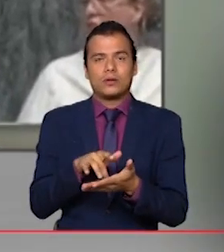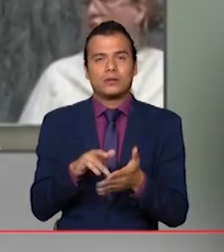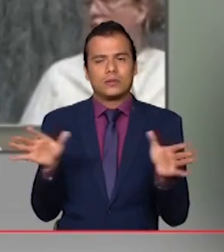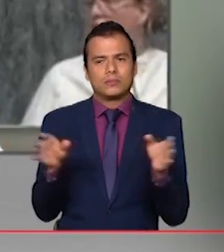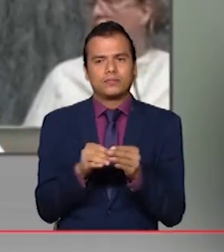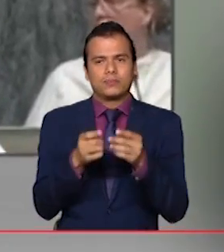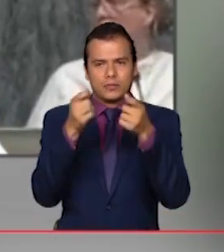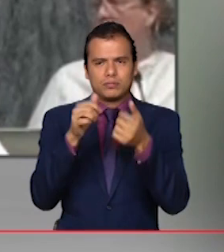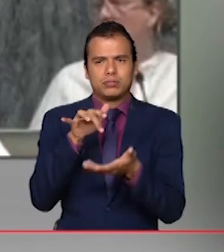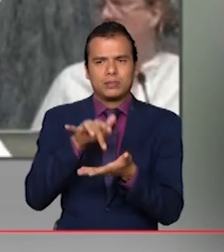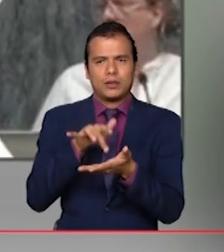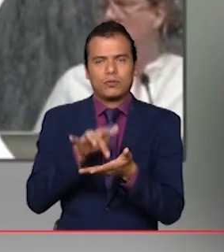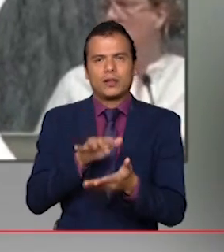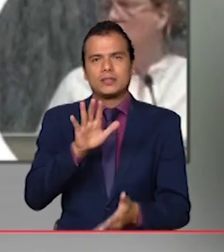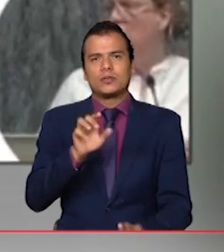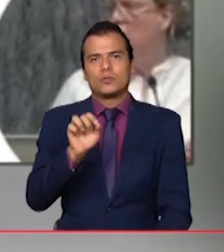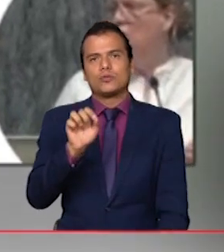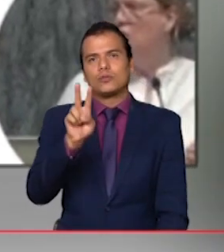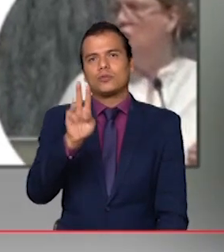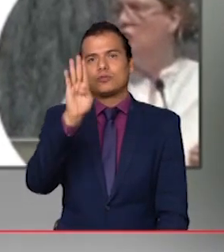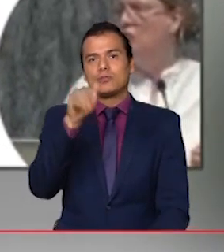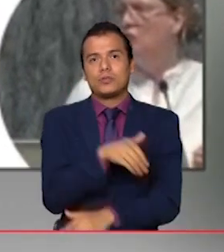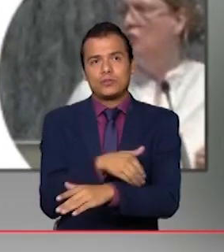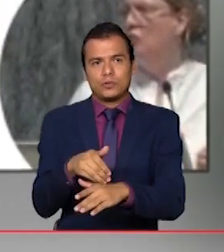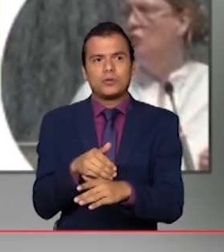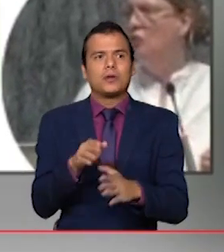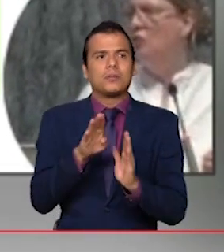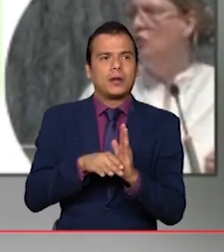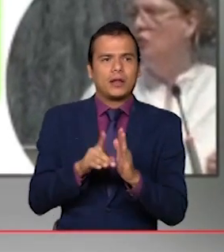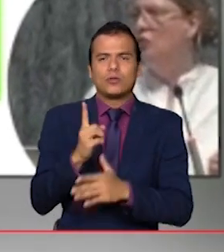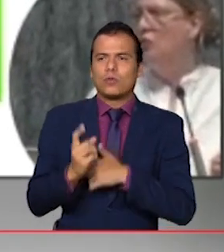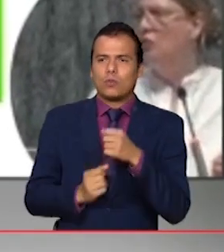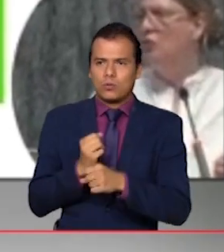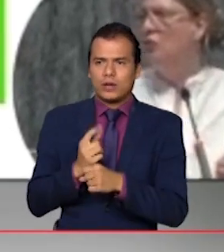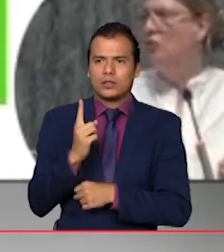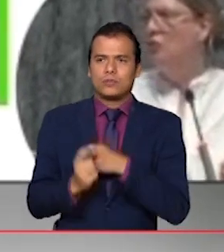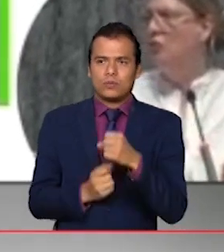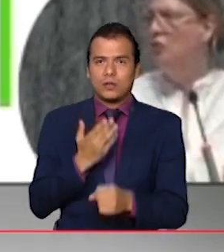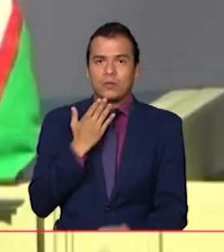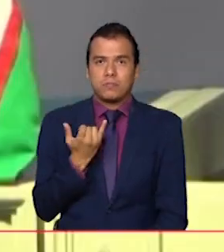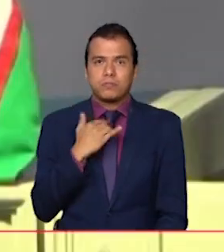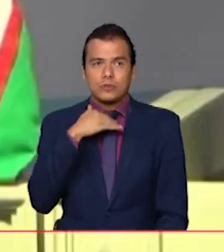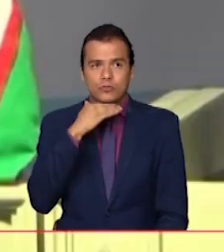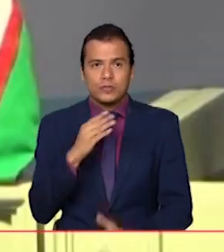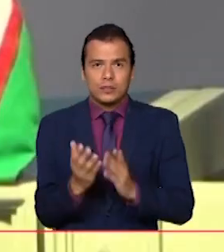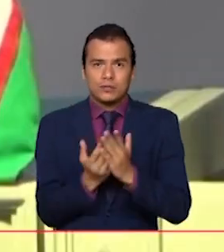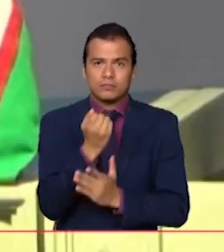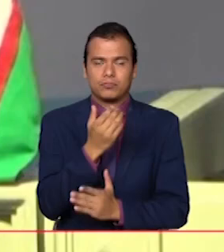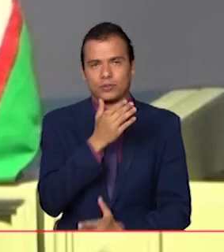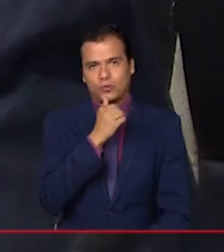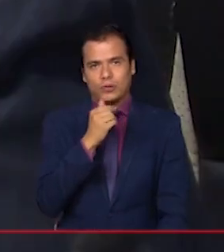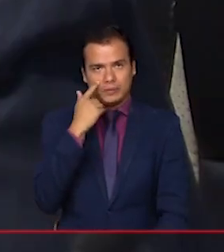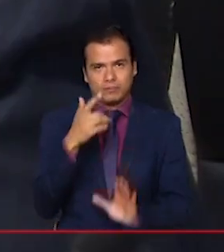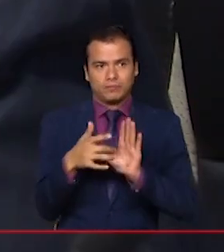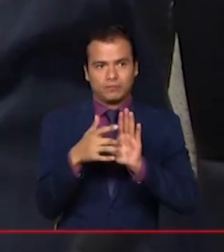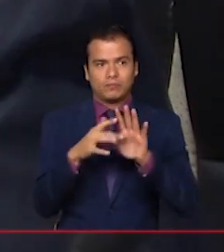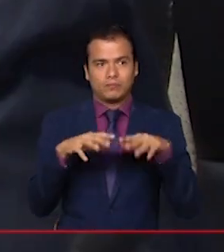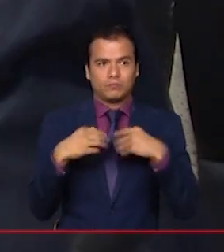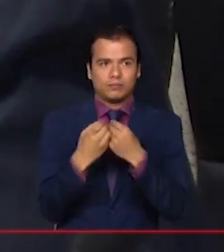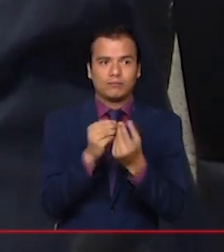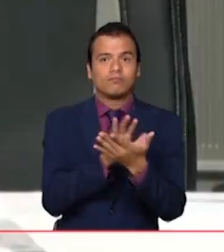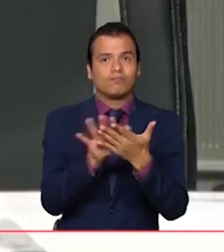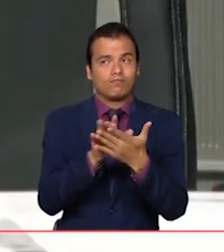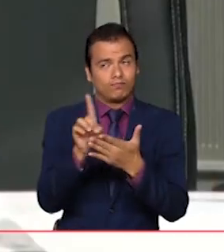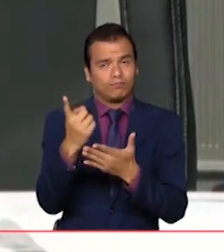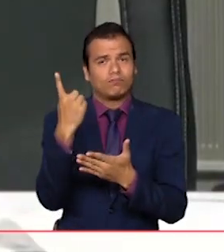5,2 billones de pesos y a pesar de los papayazos que hay cada año, no es suficiente. Así por lo menos lo demostró el diagnóstico presentado